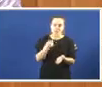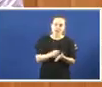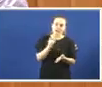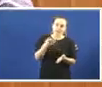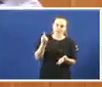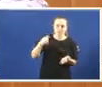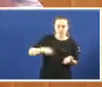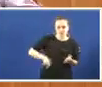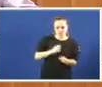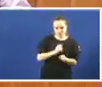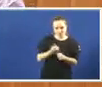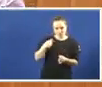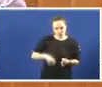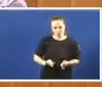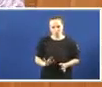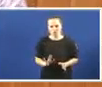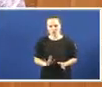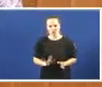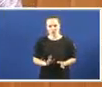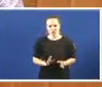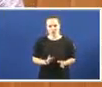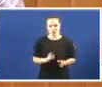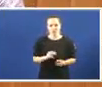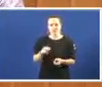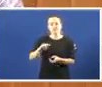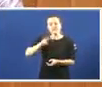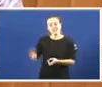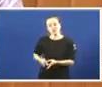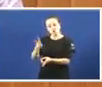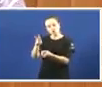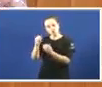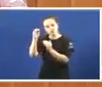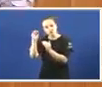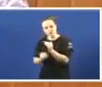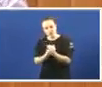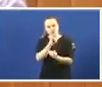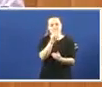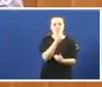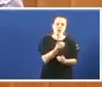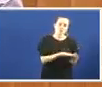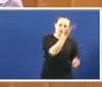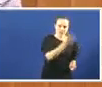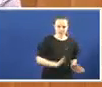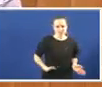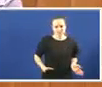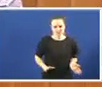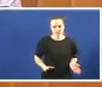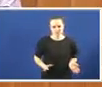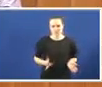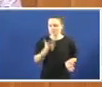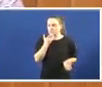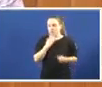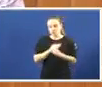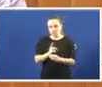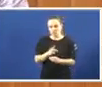asalariados. Por decirlo unha frase, menos impostos sobre a riqueza e máis IVE, e na parte que non chega, recortes